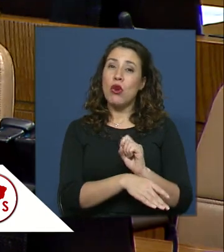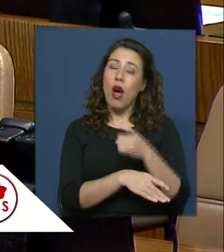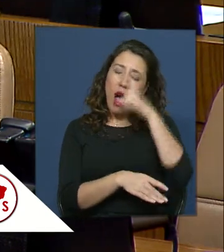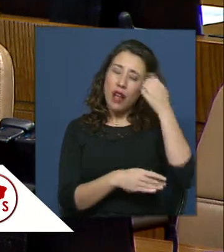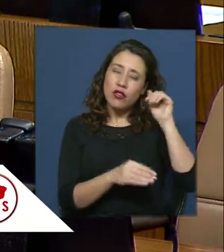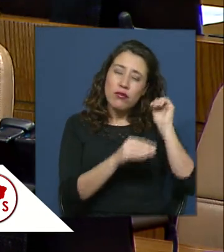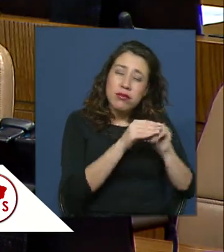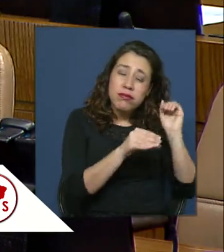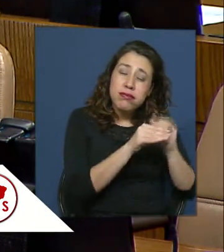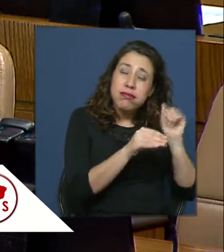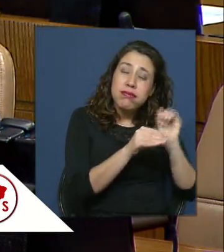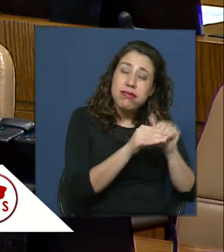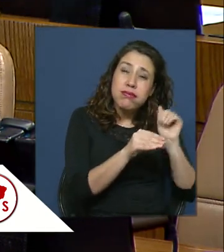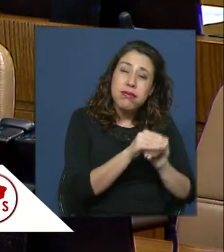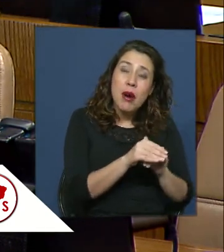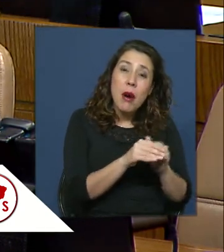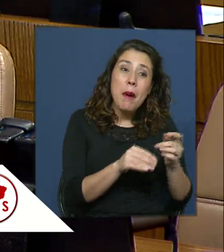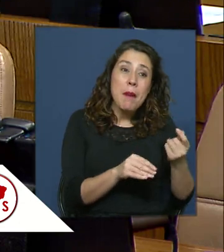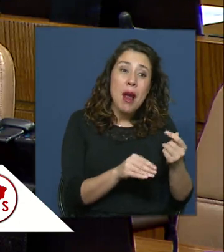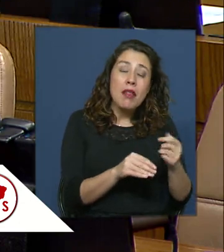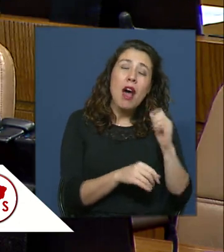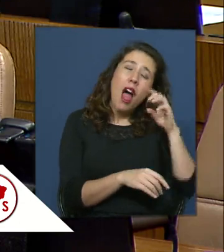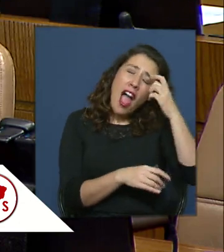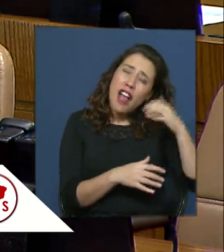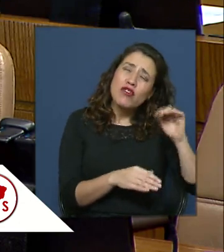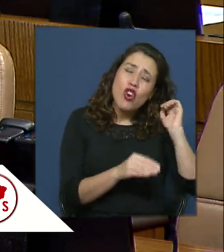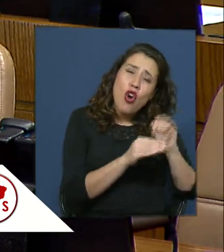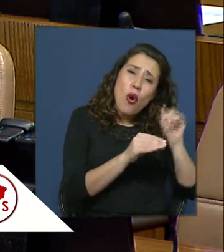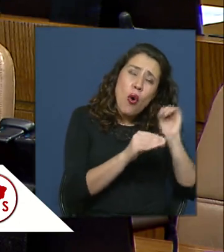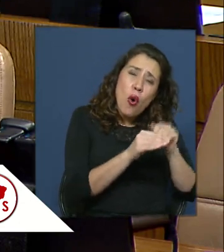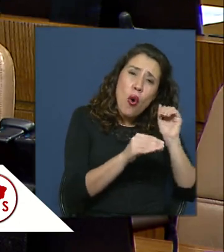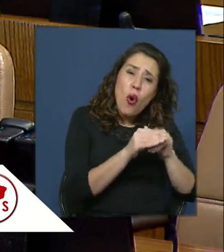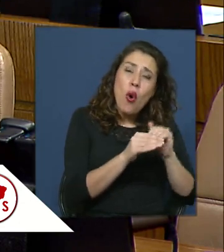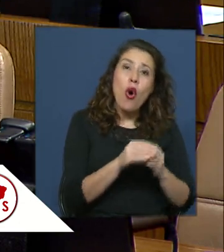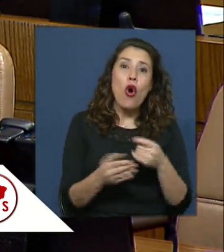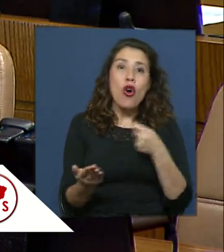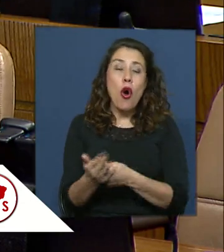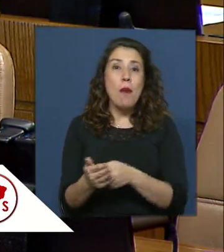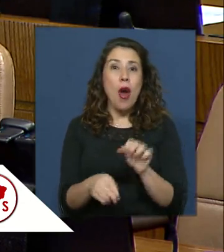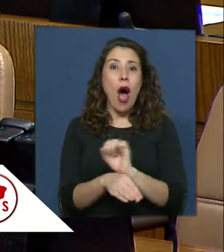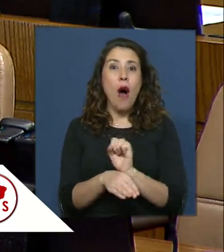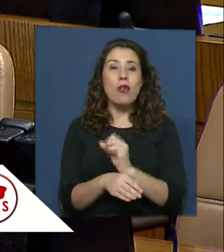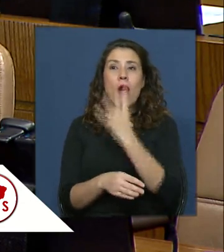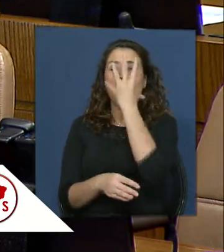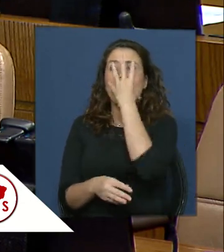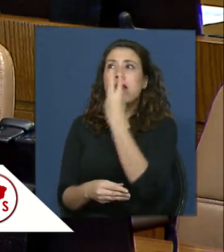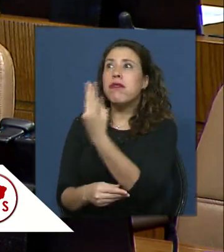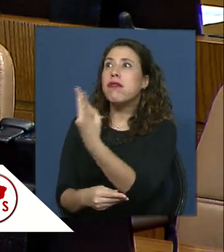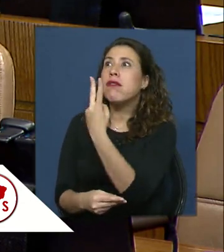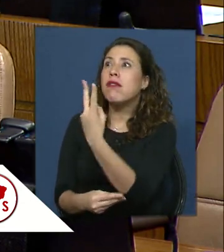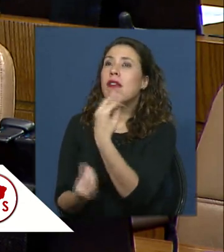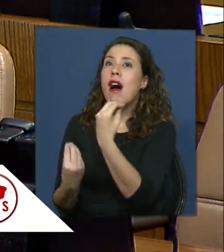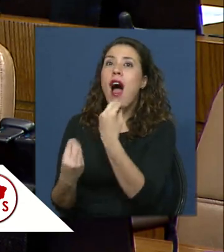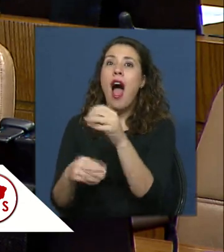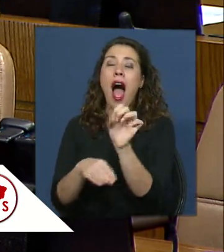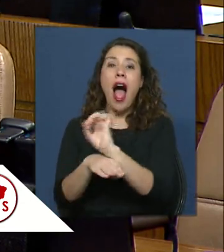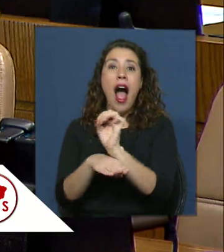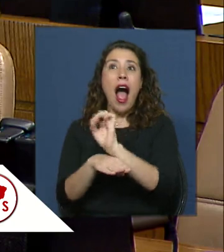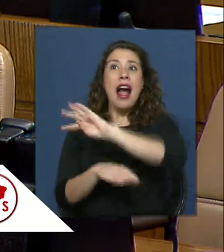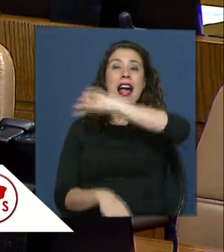por comprar un vehículo, ahorró dinero con mucho esfuerzo para comprar un vehículo. Le encantó una camioneta que había en una automotora de Puerto